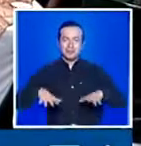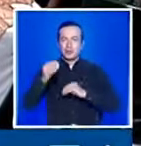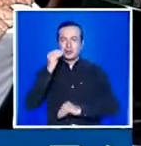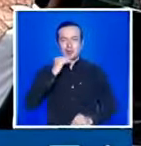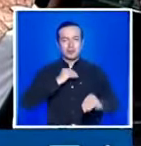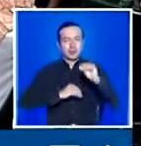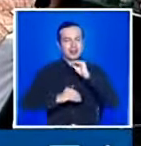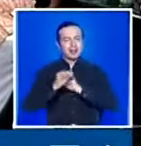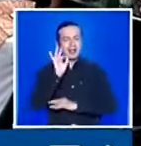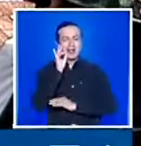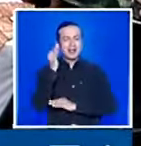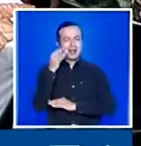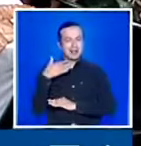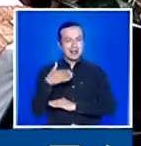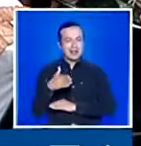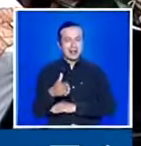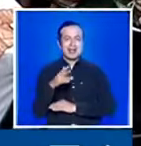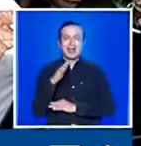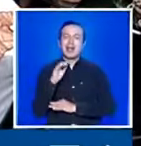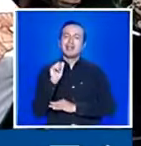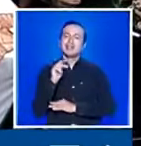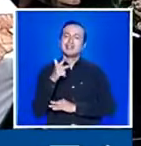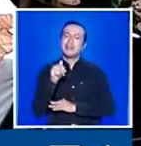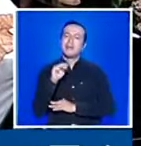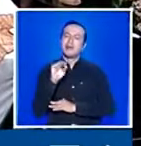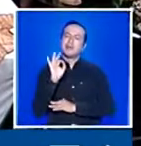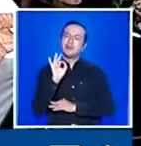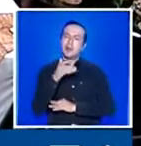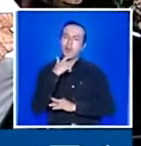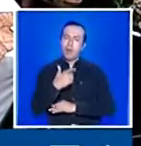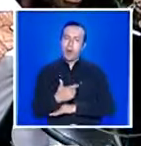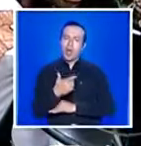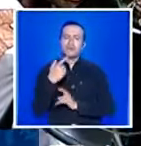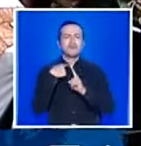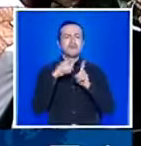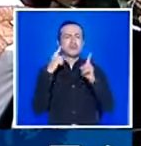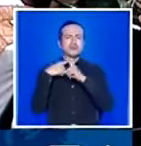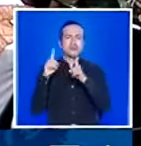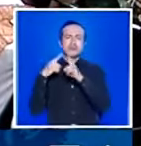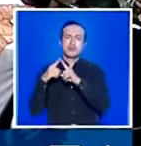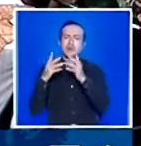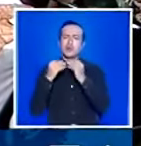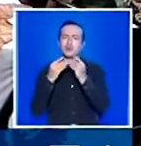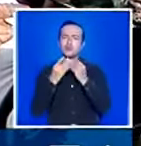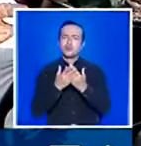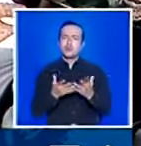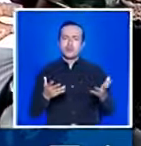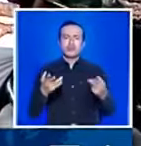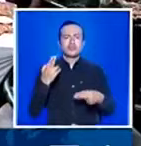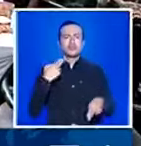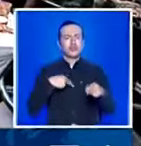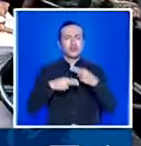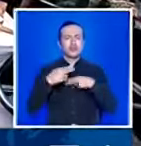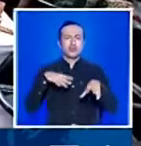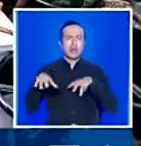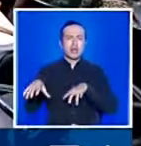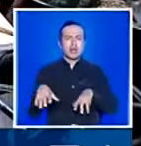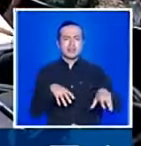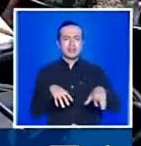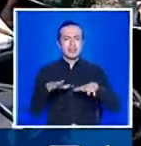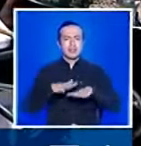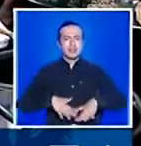nuestra cachama. Por supuesto, de la cachama. Qué impresionante la variedad de productos, de emprendimientos y de actividades que vamos a